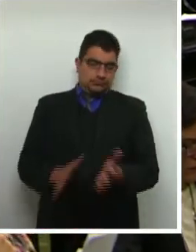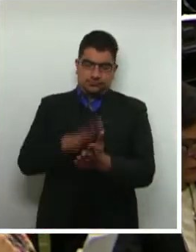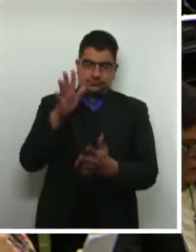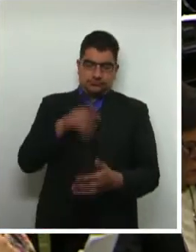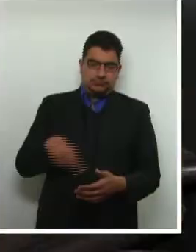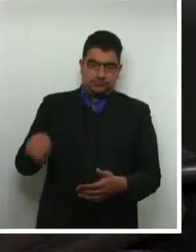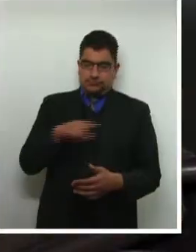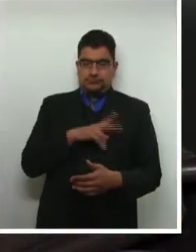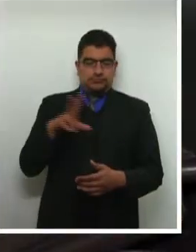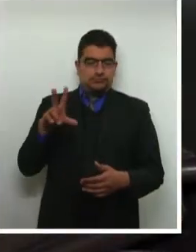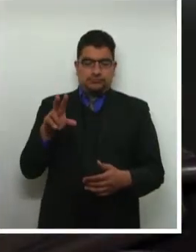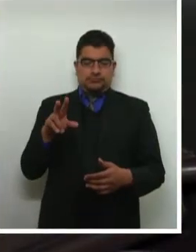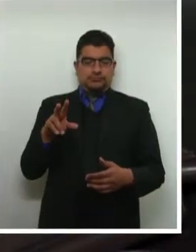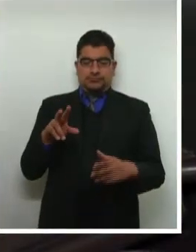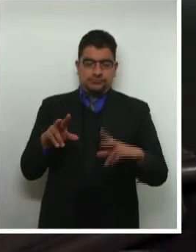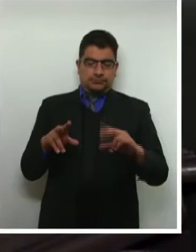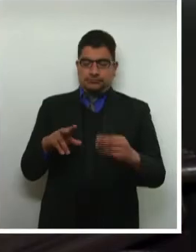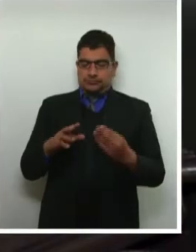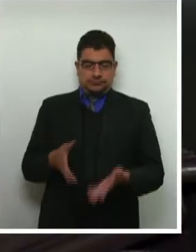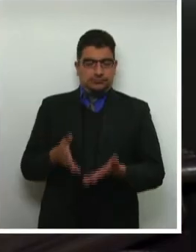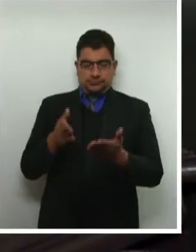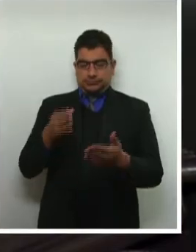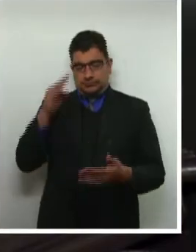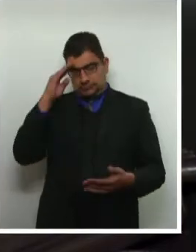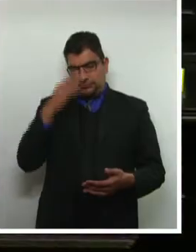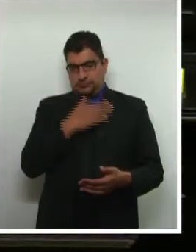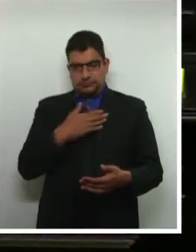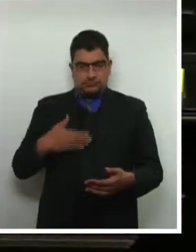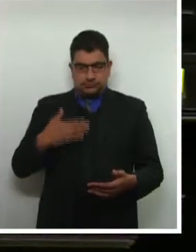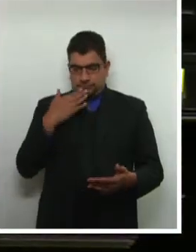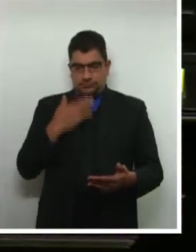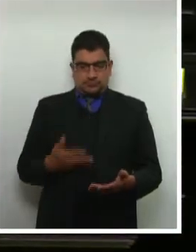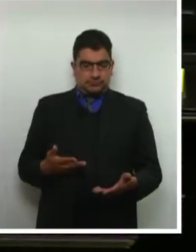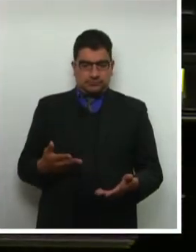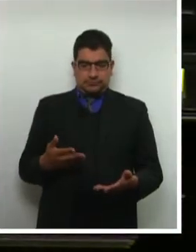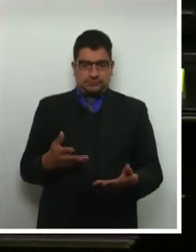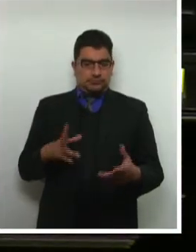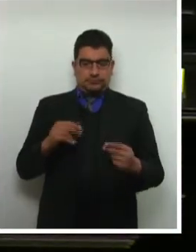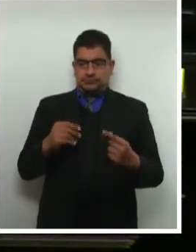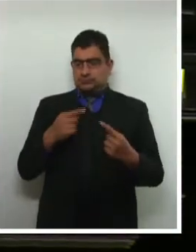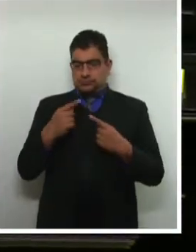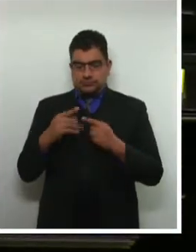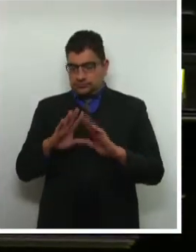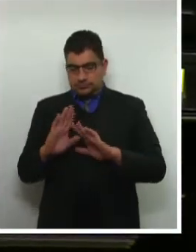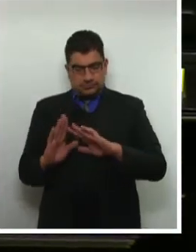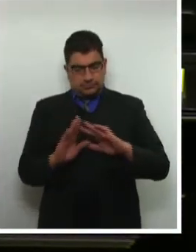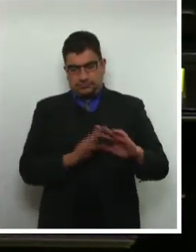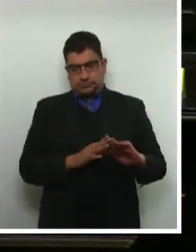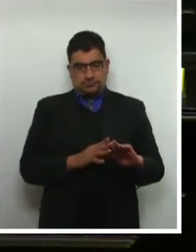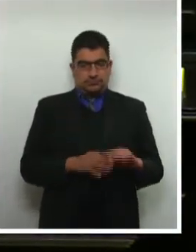Mayoría por la negativa, señor presidente. No se admite a discusión.